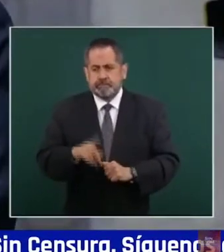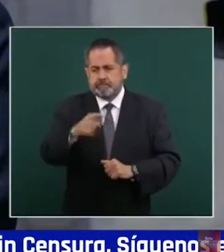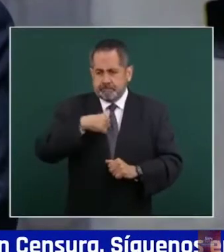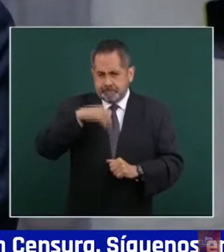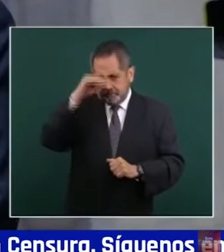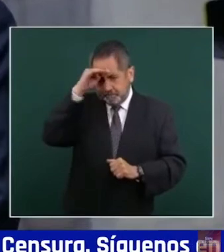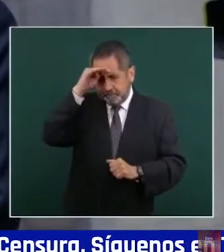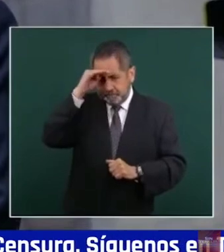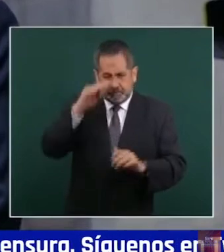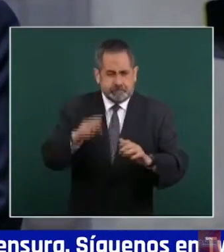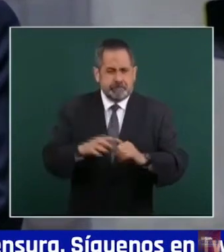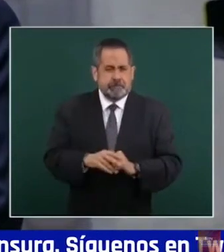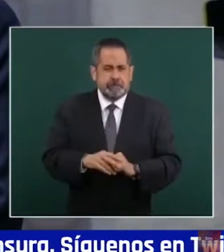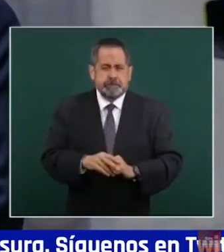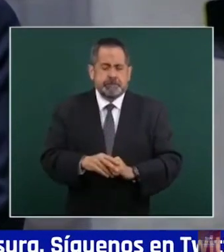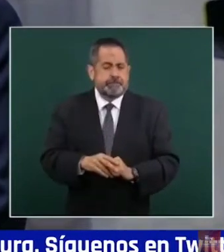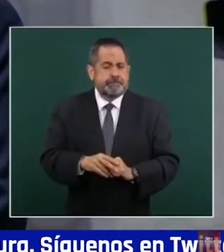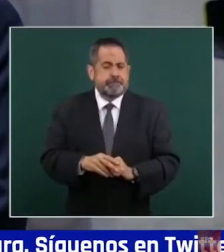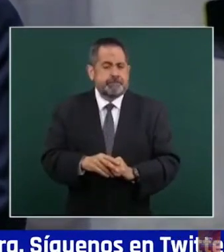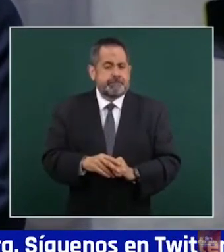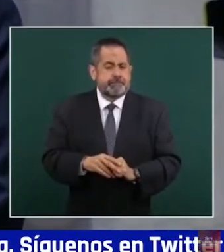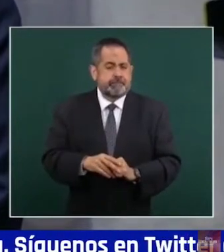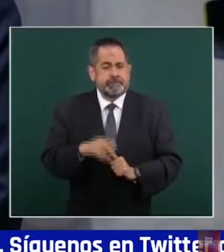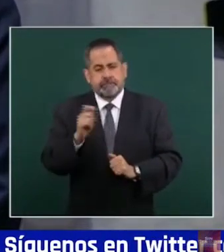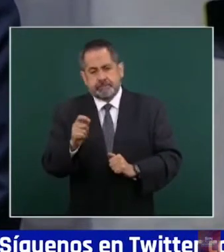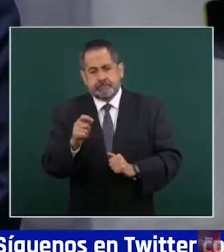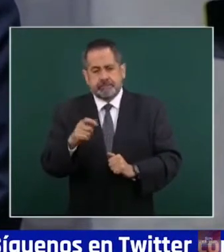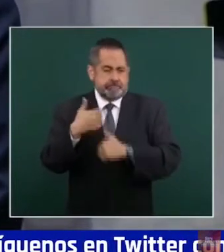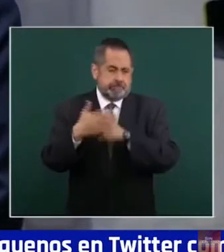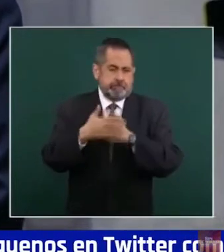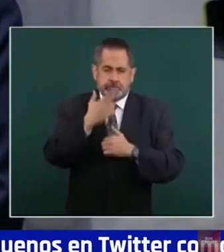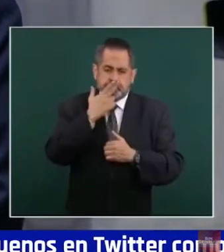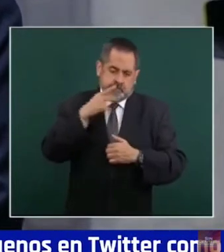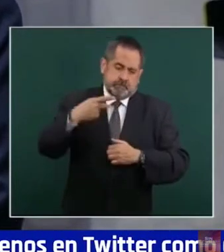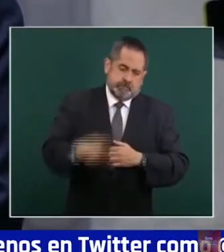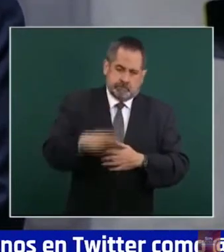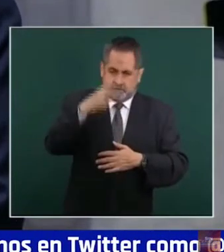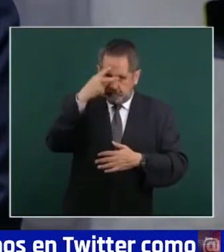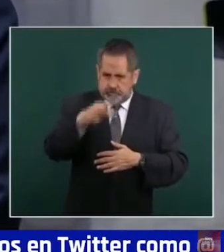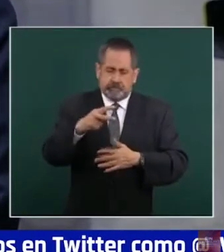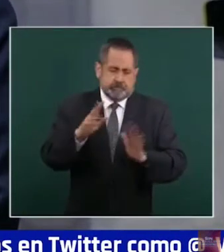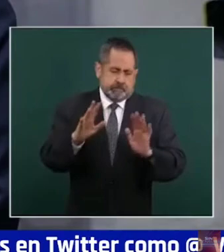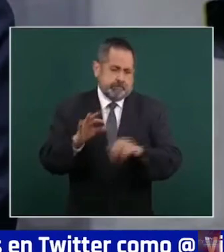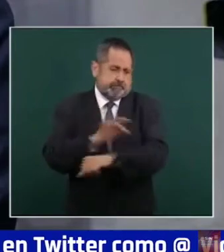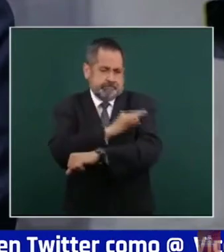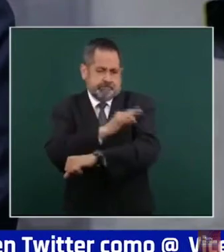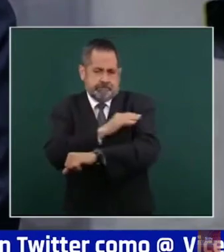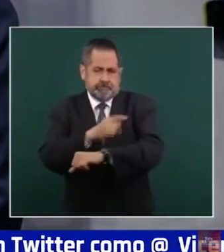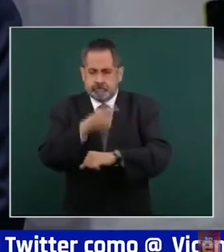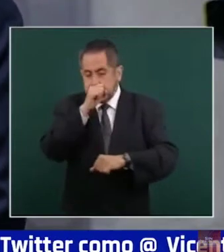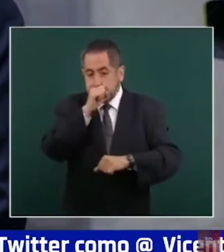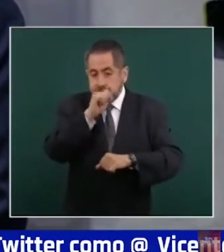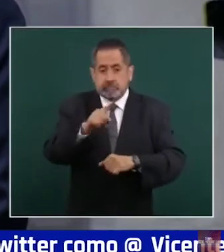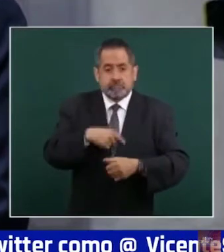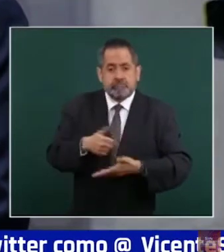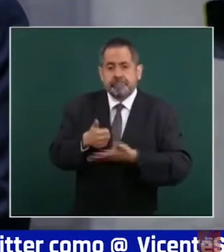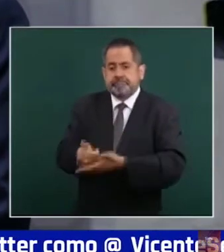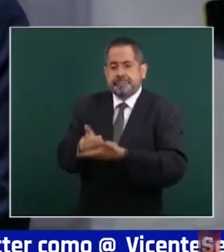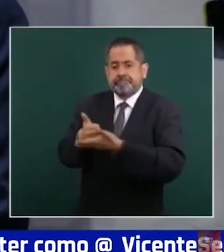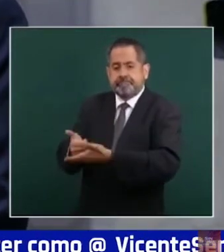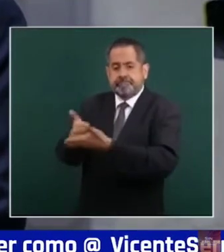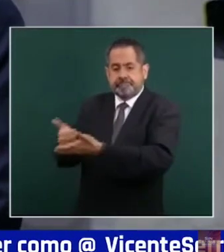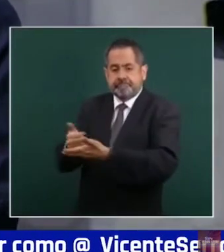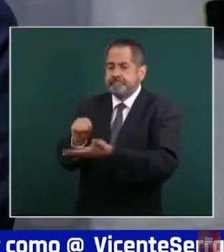Estado hablan. Pero el diario La Jornada señala que la desigualdad persiste y se amplía en México. El patrimonio de los